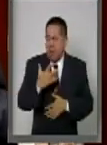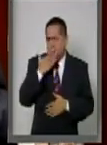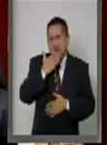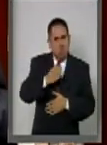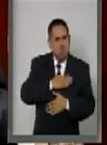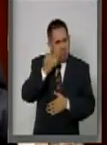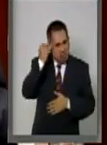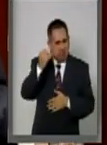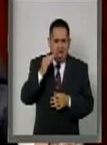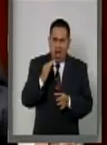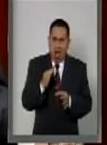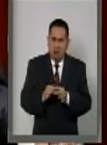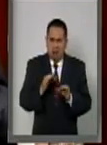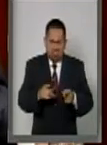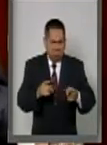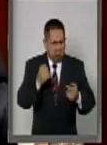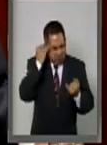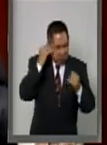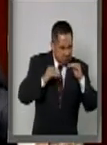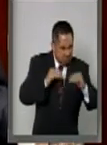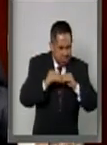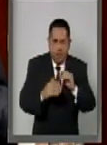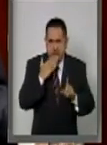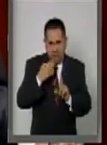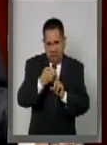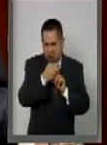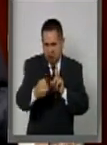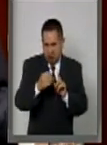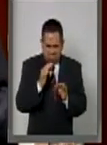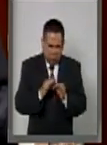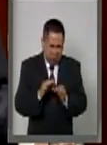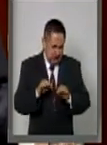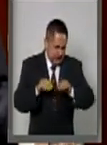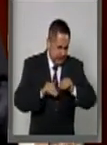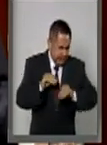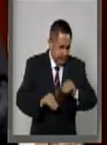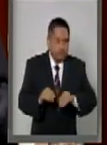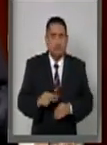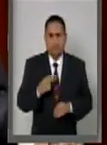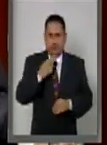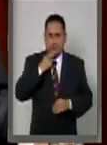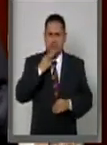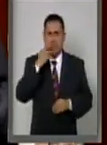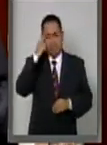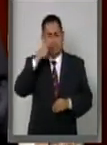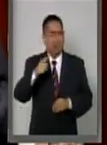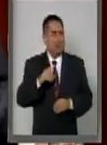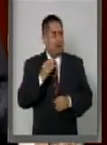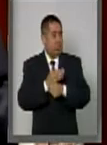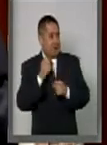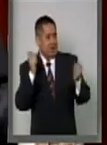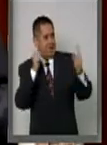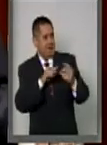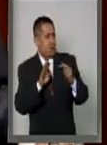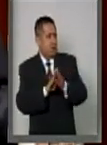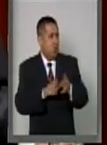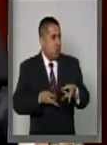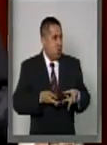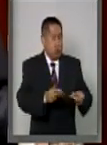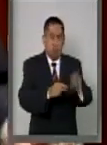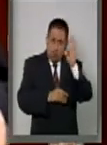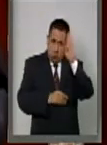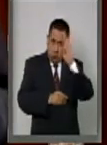un ejercicio creativo, un ejercicio bien elaborado, un ejercicio que permitió, frente a la dificultad de mantener el gasto